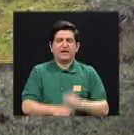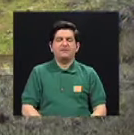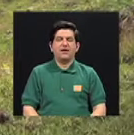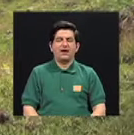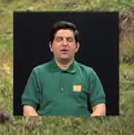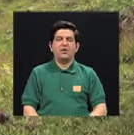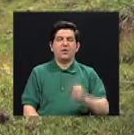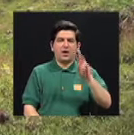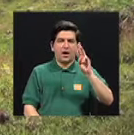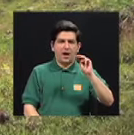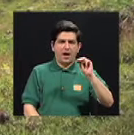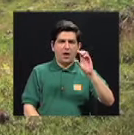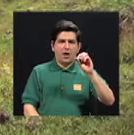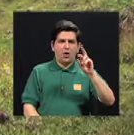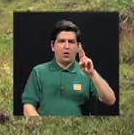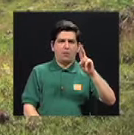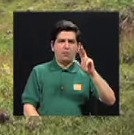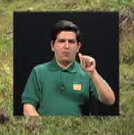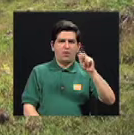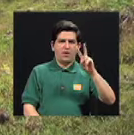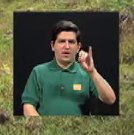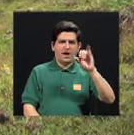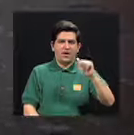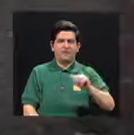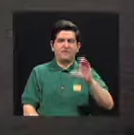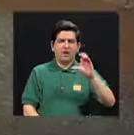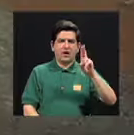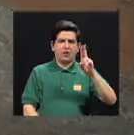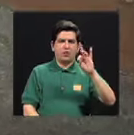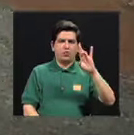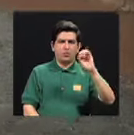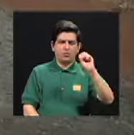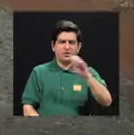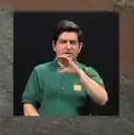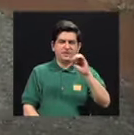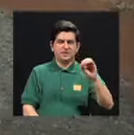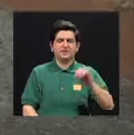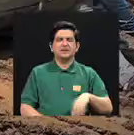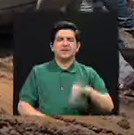Moravia de Cutris y San Rafael de Pocosol, acá en San Carlos.